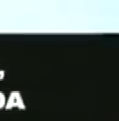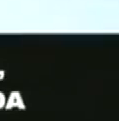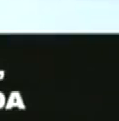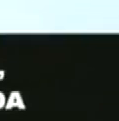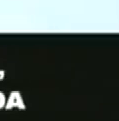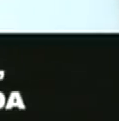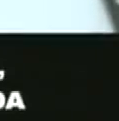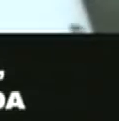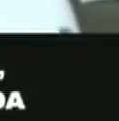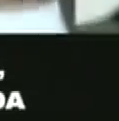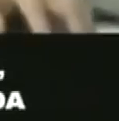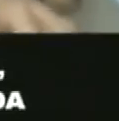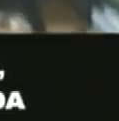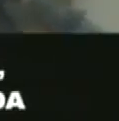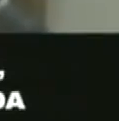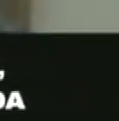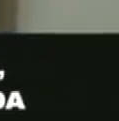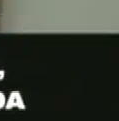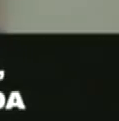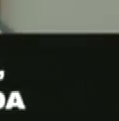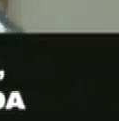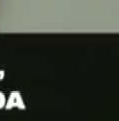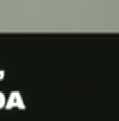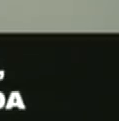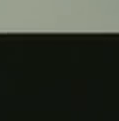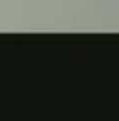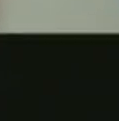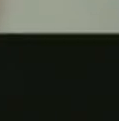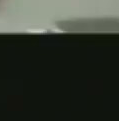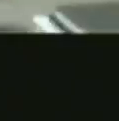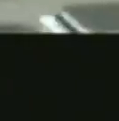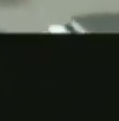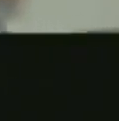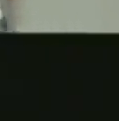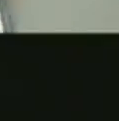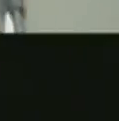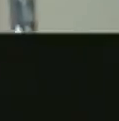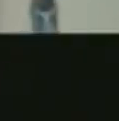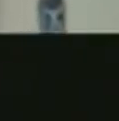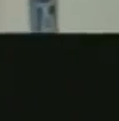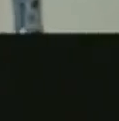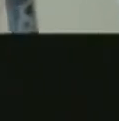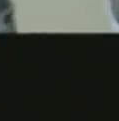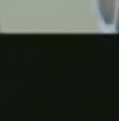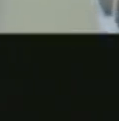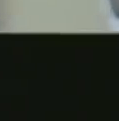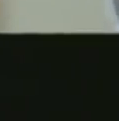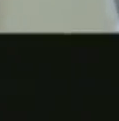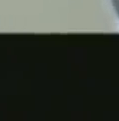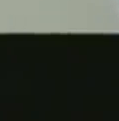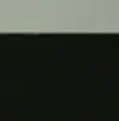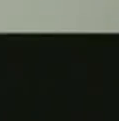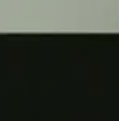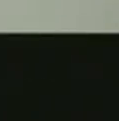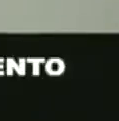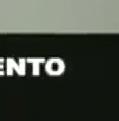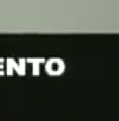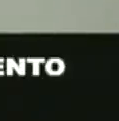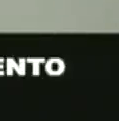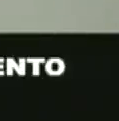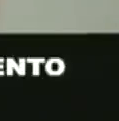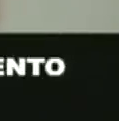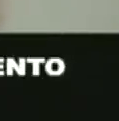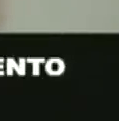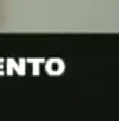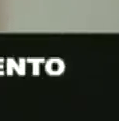aceptación de la oferta. La oferta ha sido aceptada. La oferta de la quita del 50%